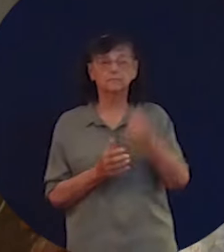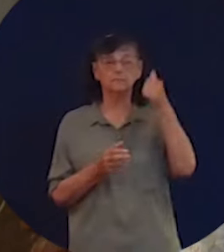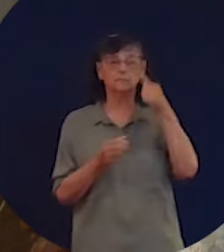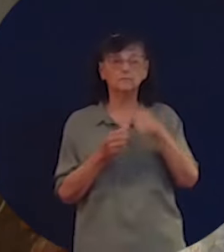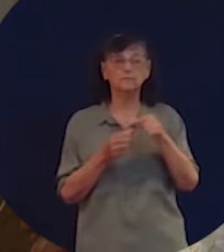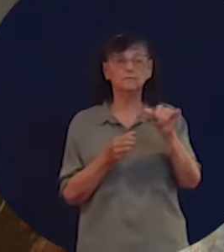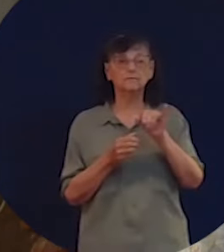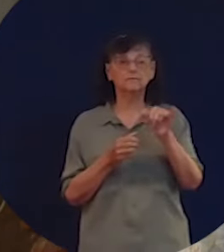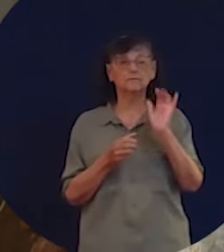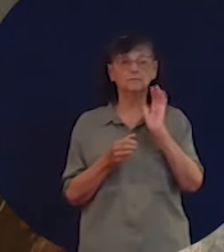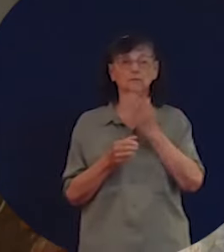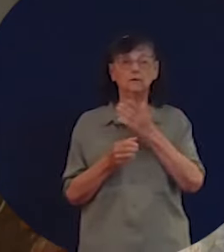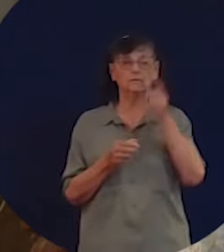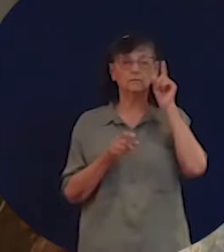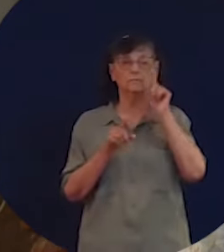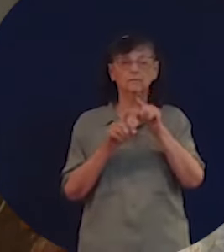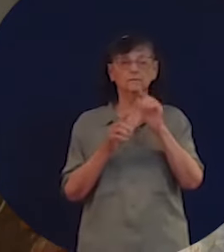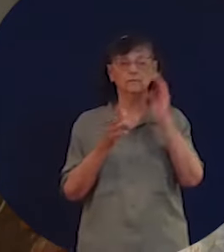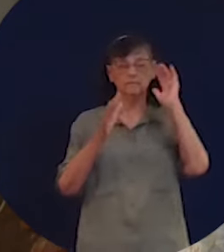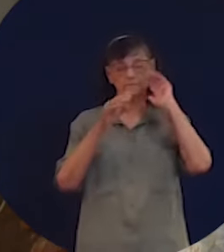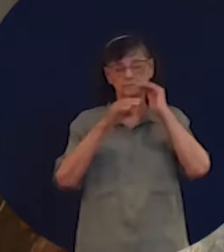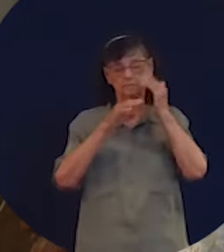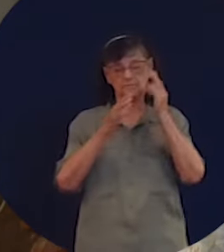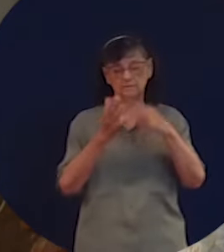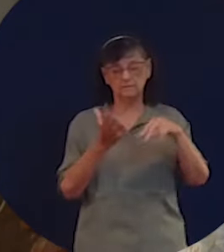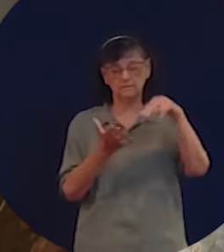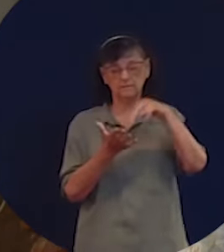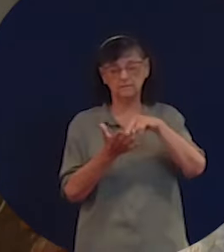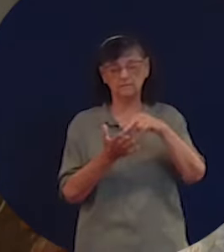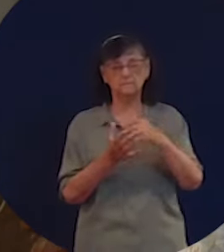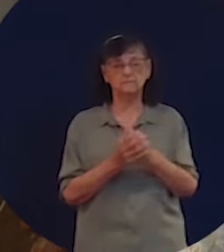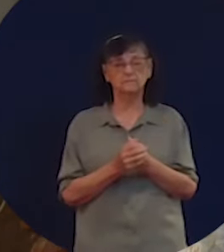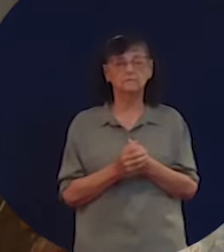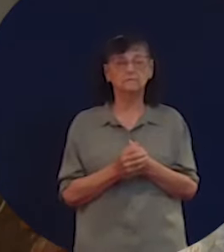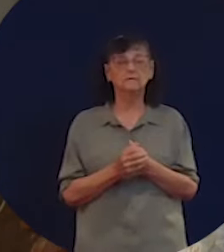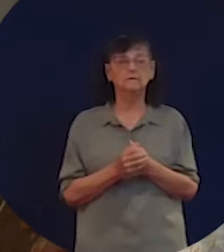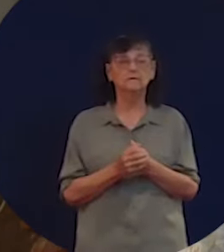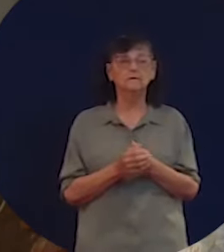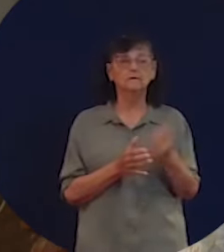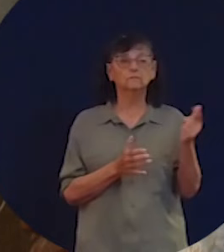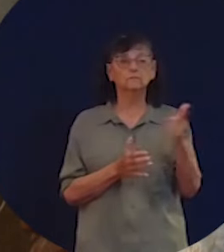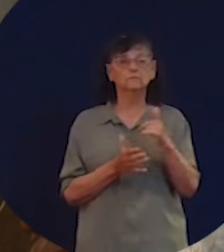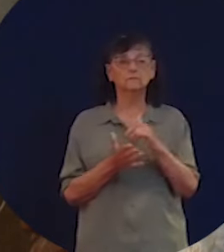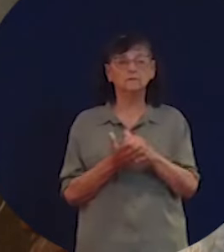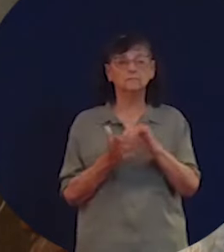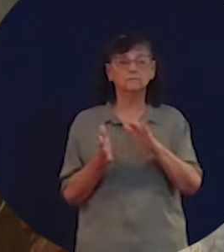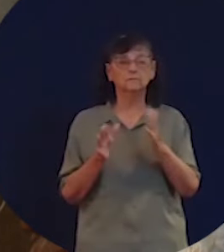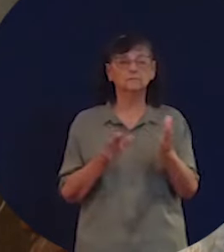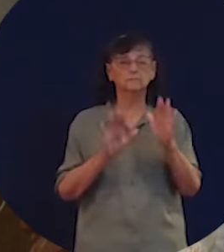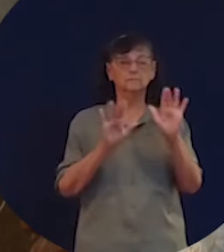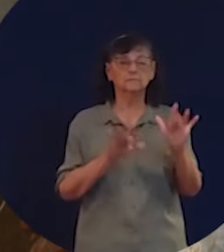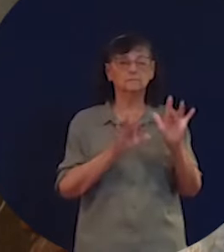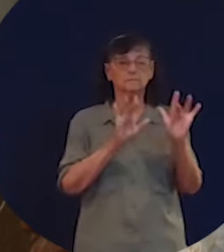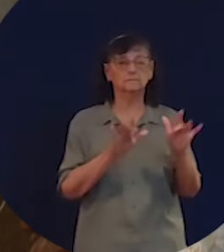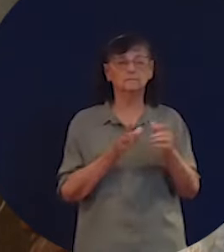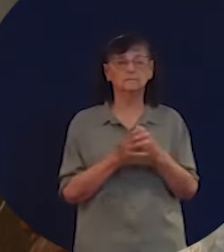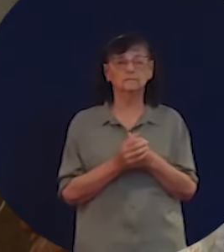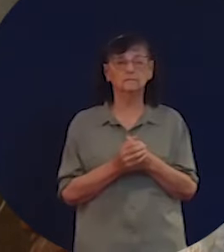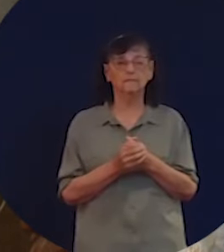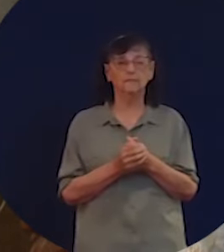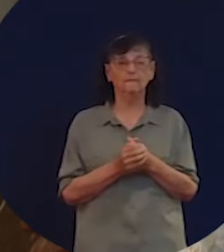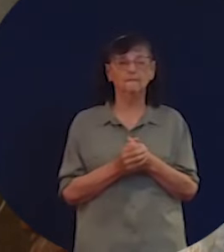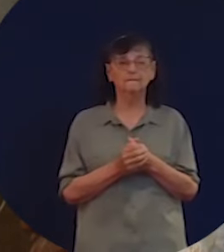Acuérdate también de nuestros hermanos que se durmieron en la esperanza de la resurrección, y de todos los que han muerto en tu